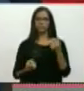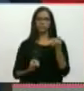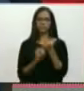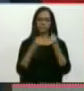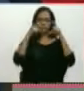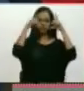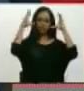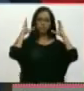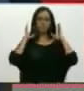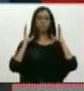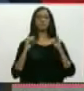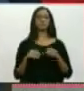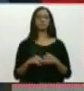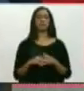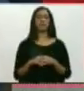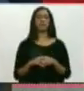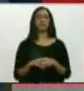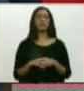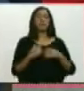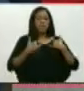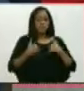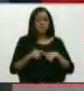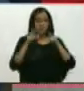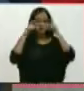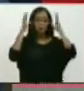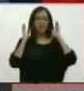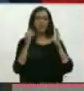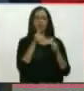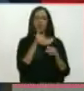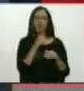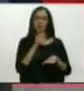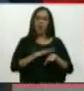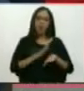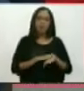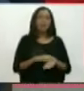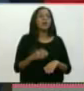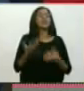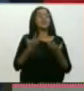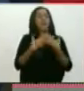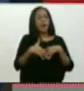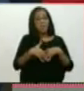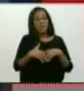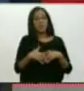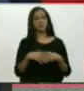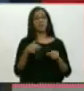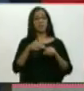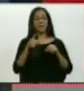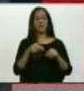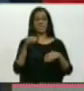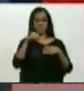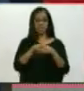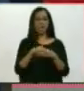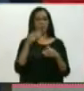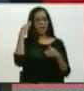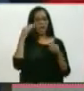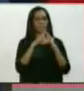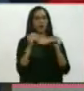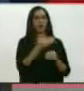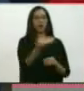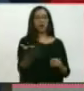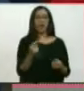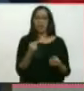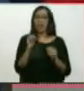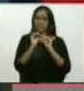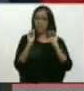Alú. Los hijos de Ramos Alú, con quien estaban implicados, tenían empresas en PDVSA metidos. Eso lo sabemos todos. Eso ha sido